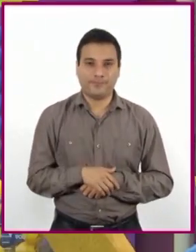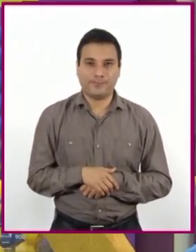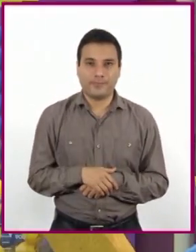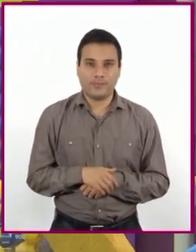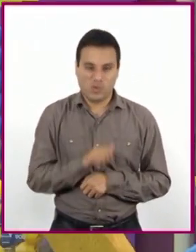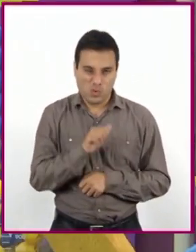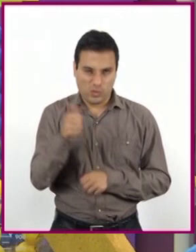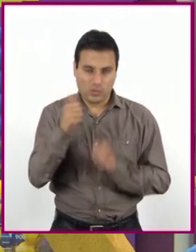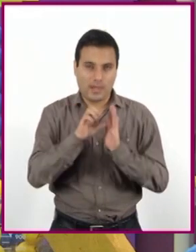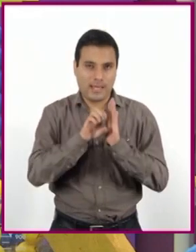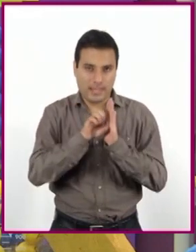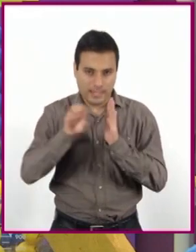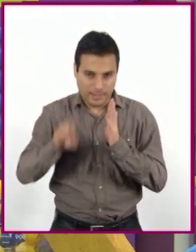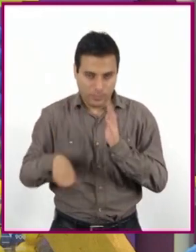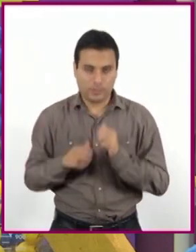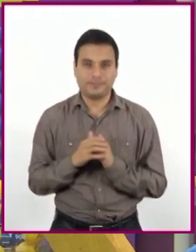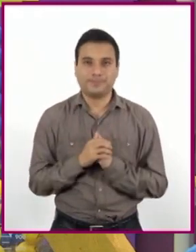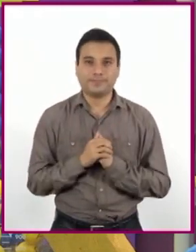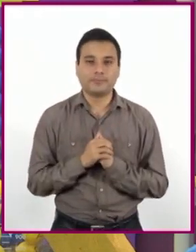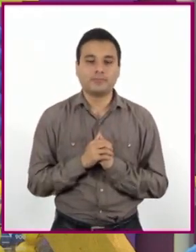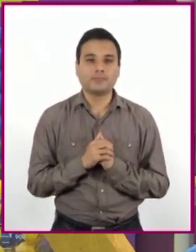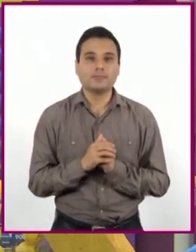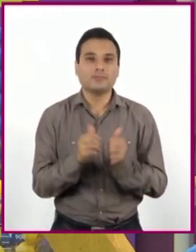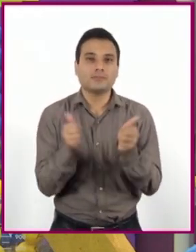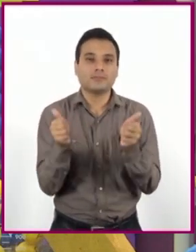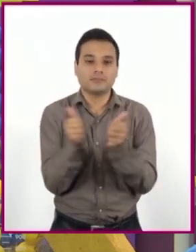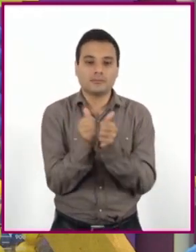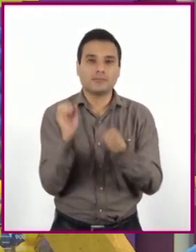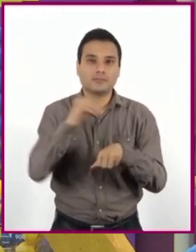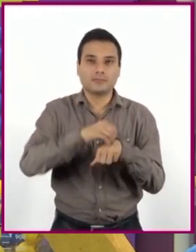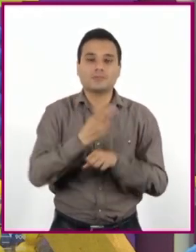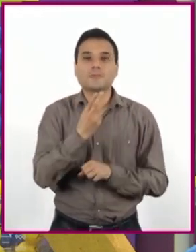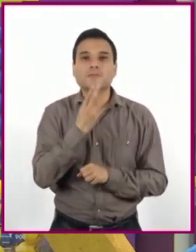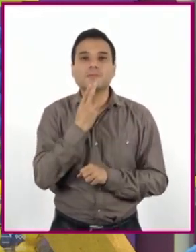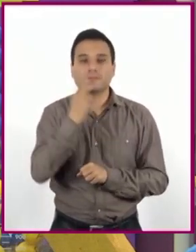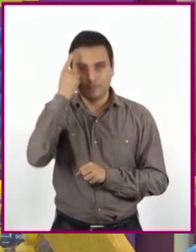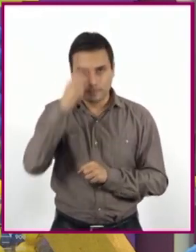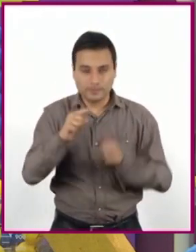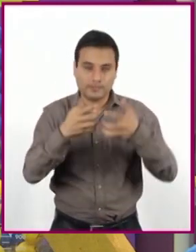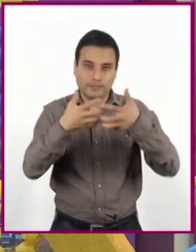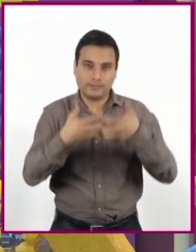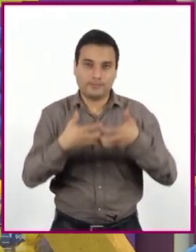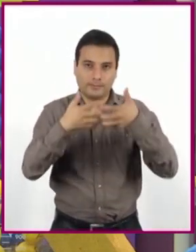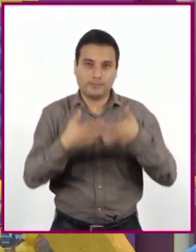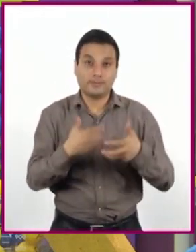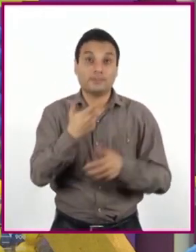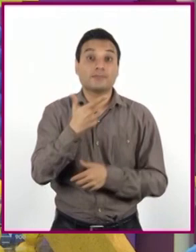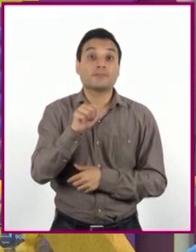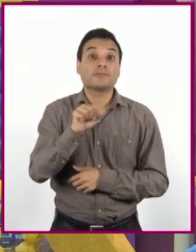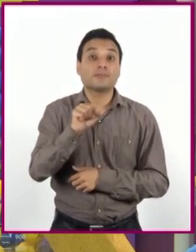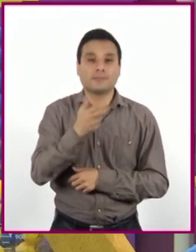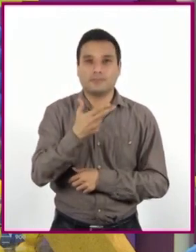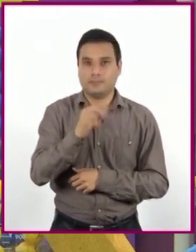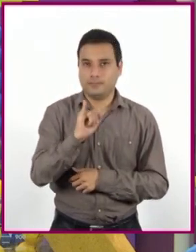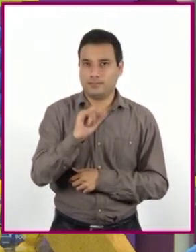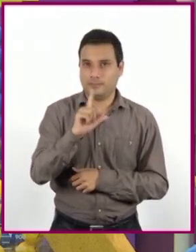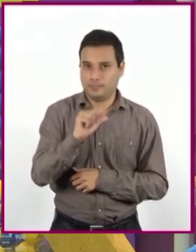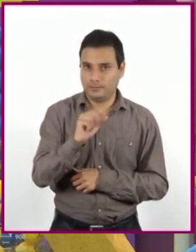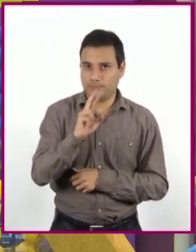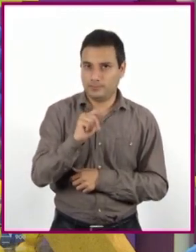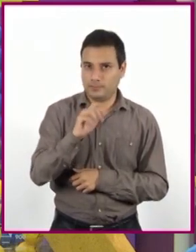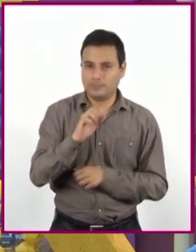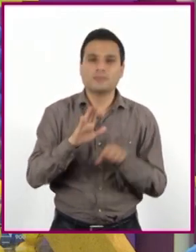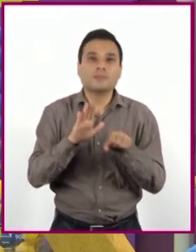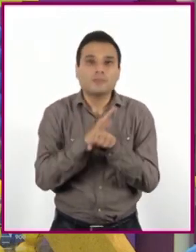Otro ejemplo es el de un compuesto que se utiliza sobre todo en la industria. Es el gas hilarante. Se nombra así porque llega a